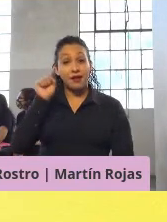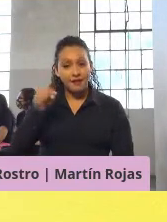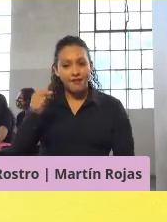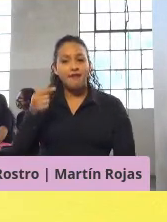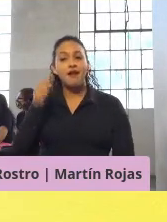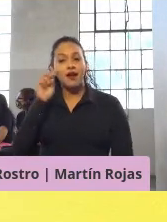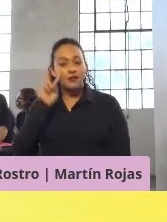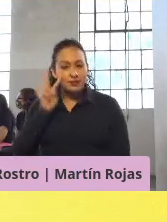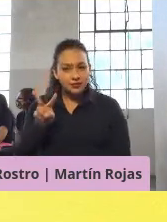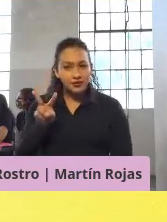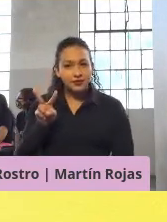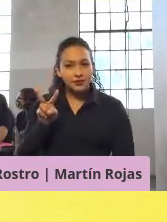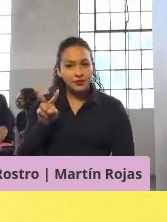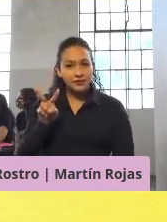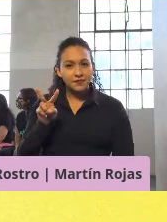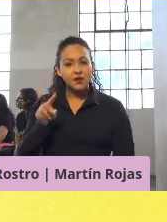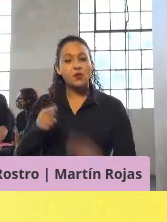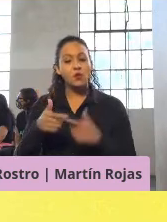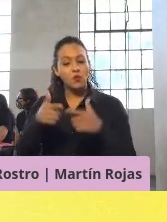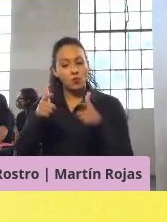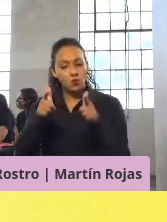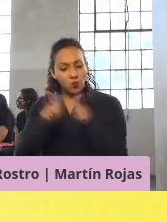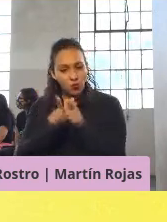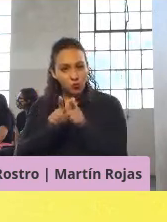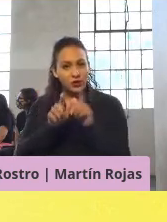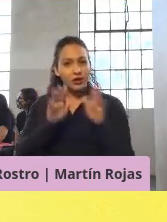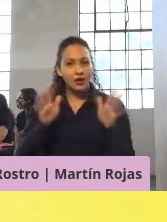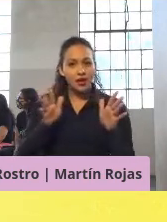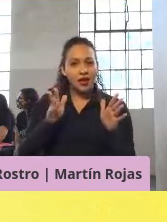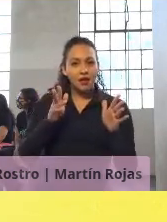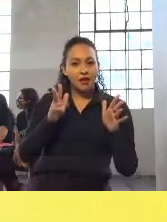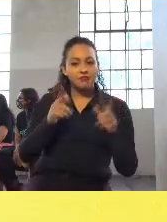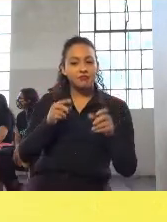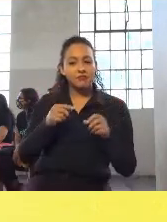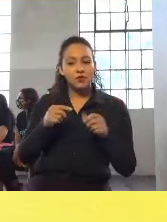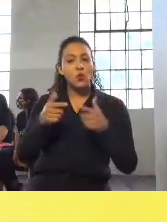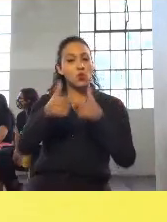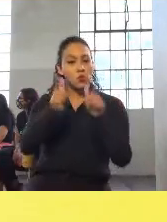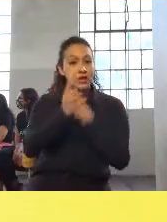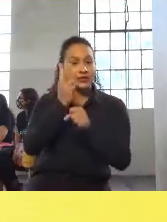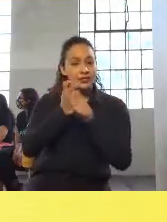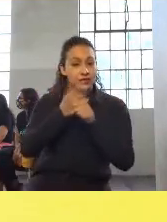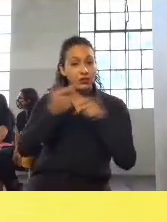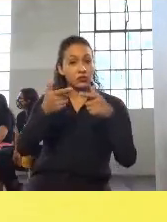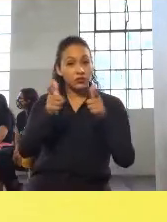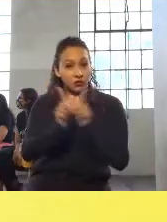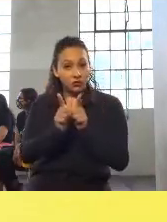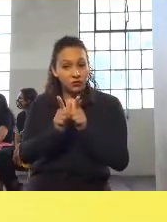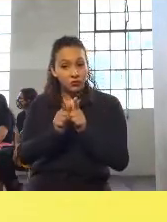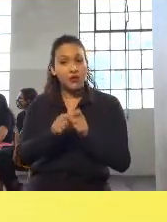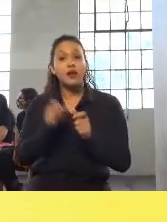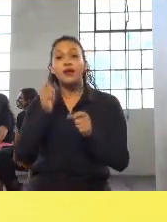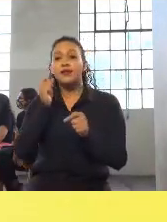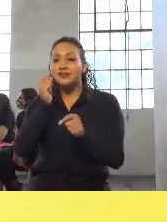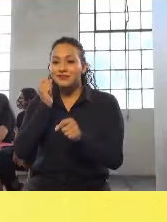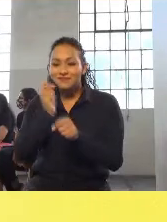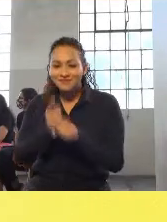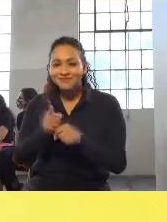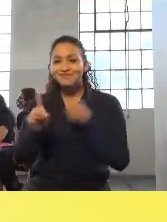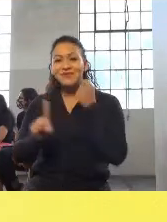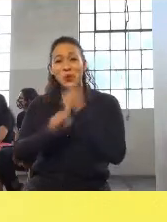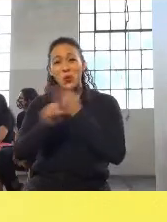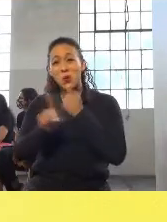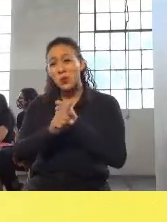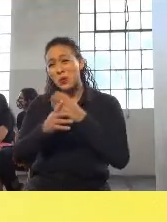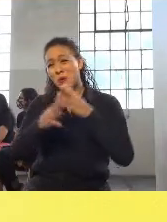equipa, esta como nueva segunda generación de luchadoras, nos incorporamos en un momento muy complejo que fue la pandemia. O sea, todas